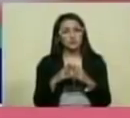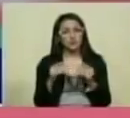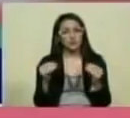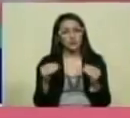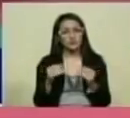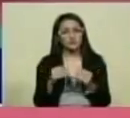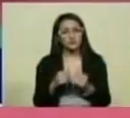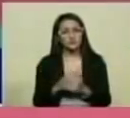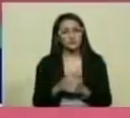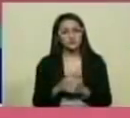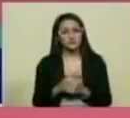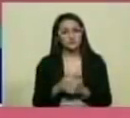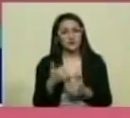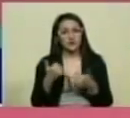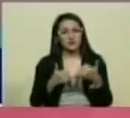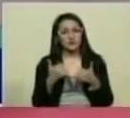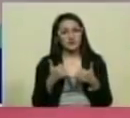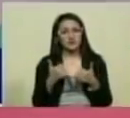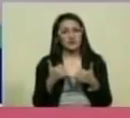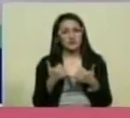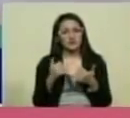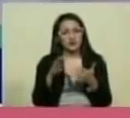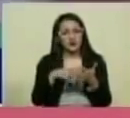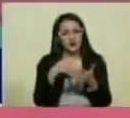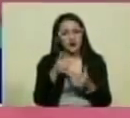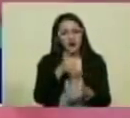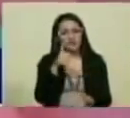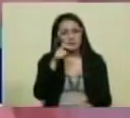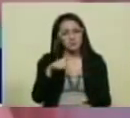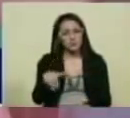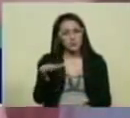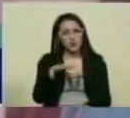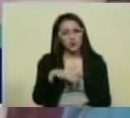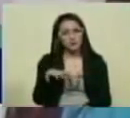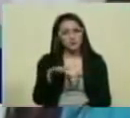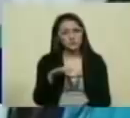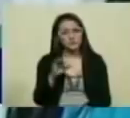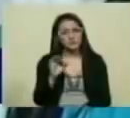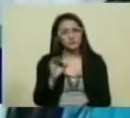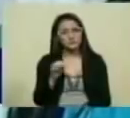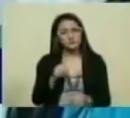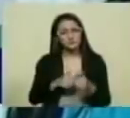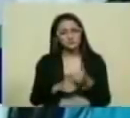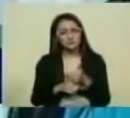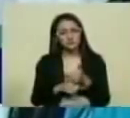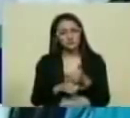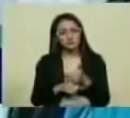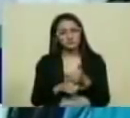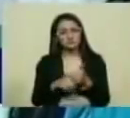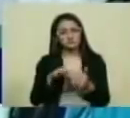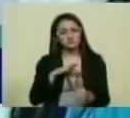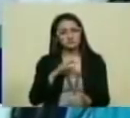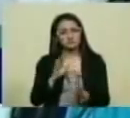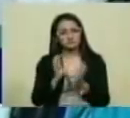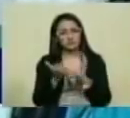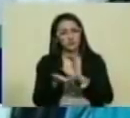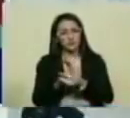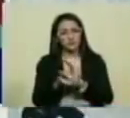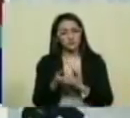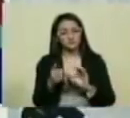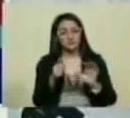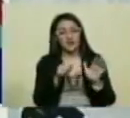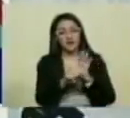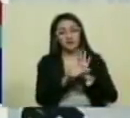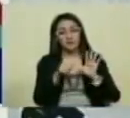sin detrimento de los calendarios correspondientes a cada pueblo, hemisferio, región o subregión del planeta. Artículo 6.